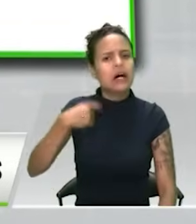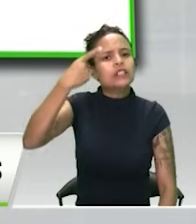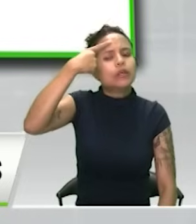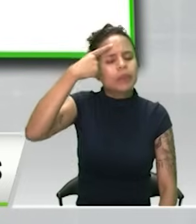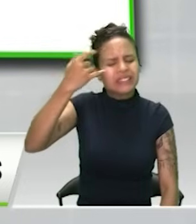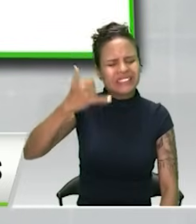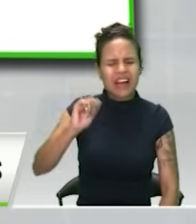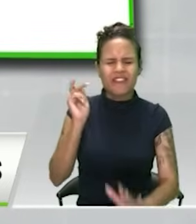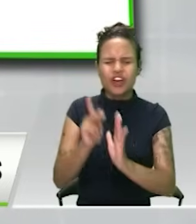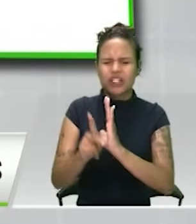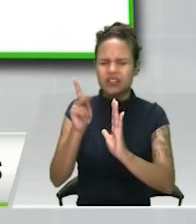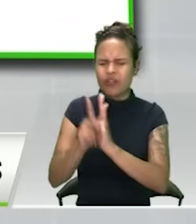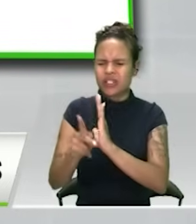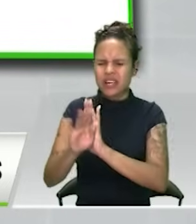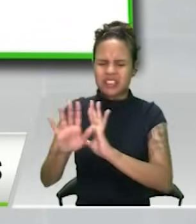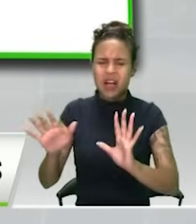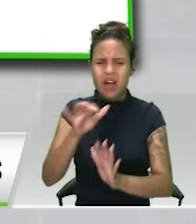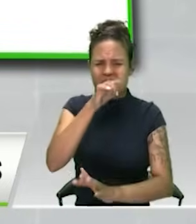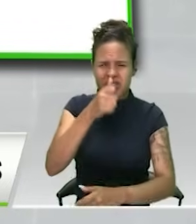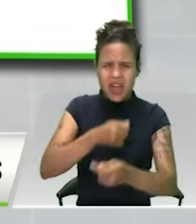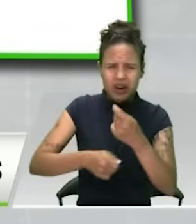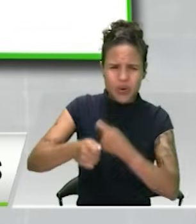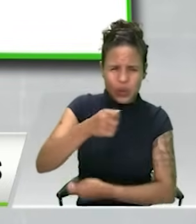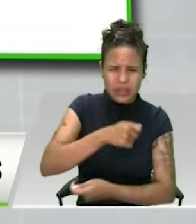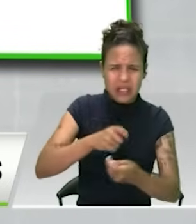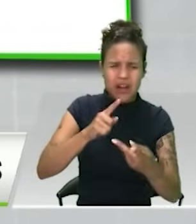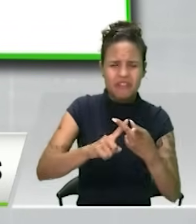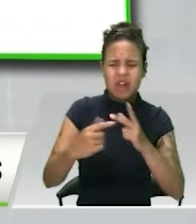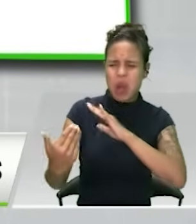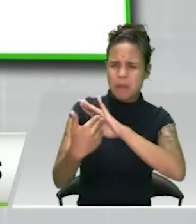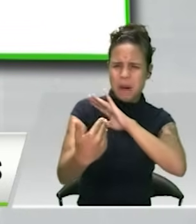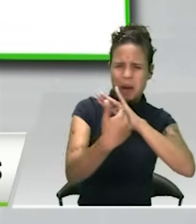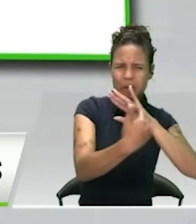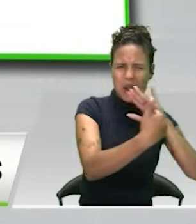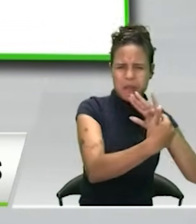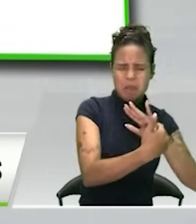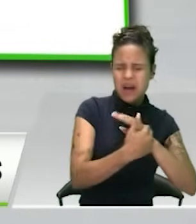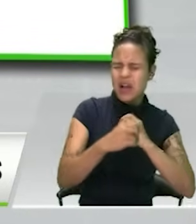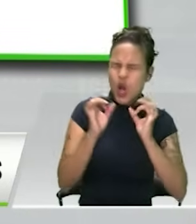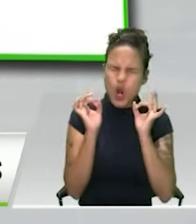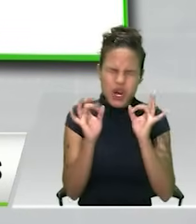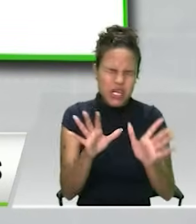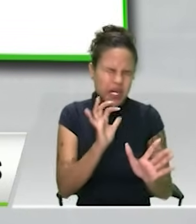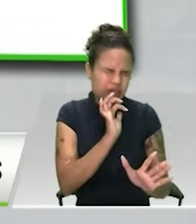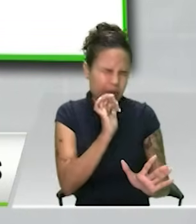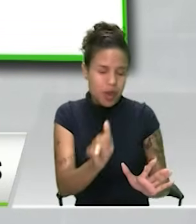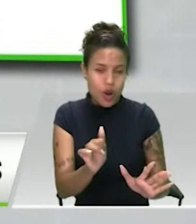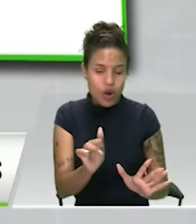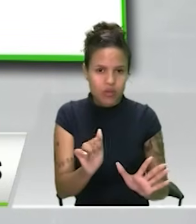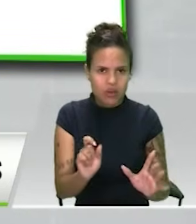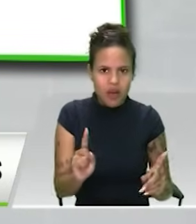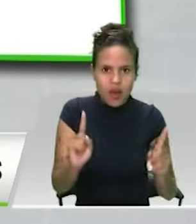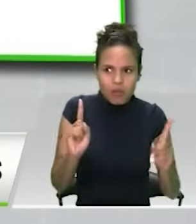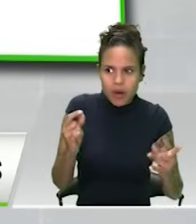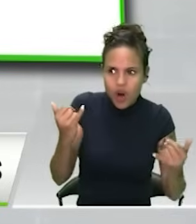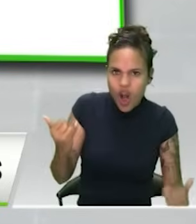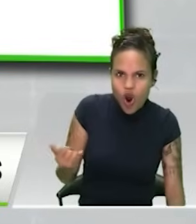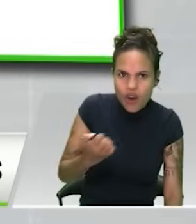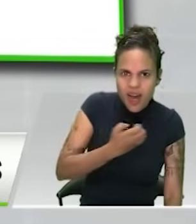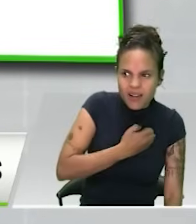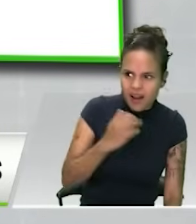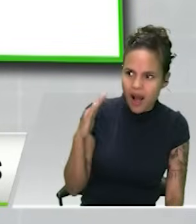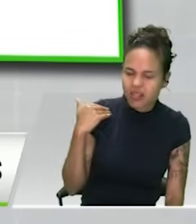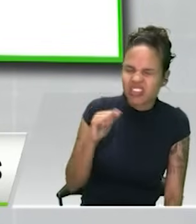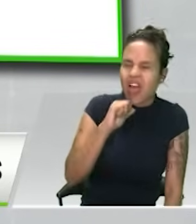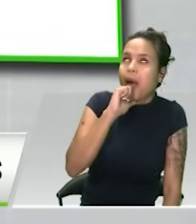violencia, narcotráfico, ataques bajos y rastreros de todo tipo. Pero esto supera en bajeza lo vivido.